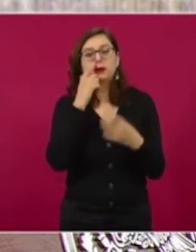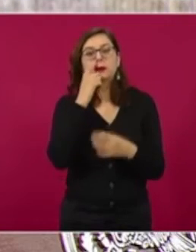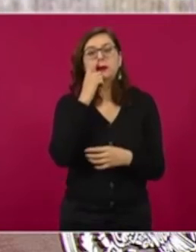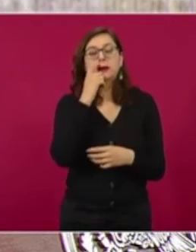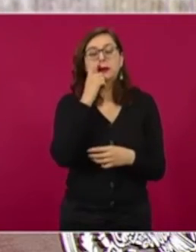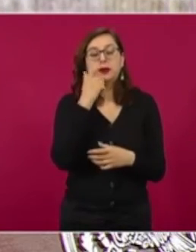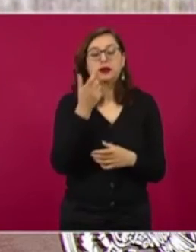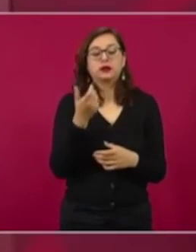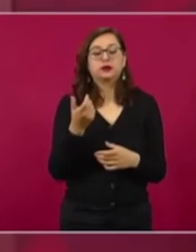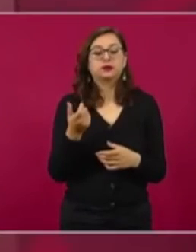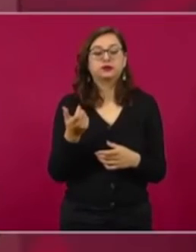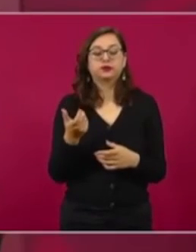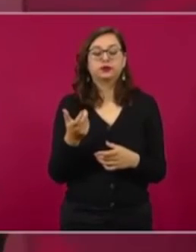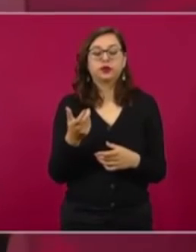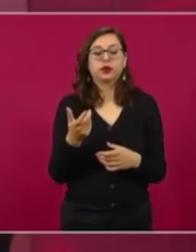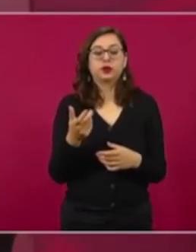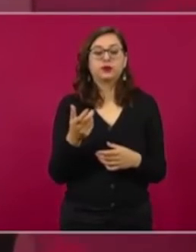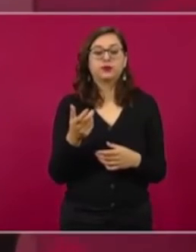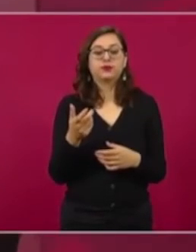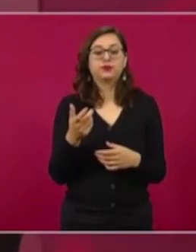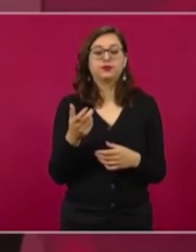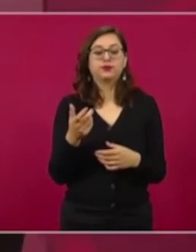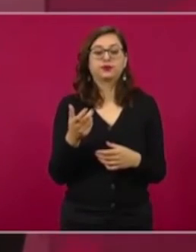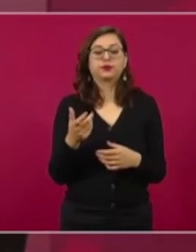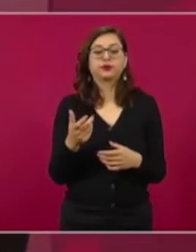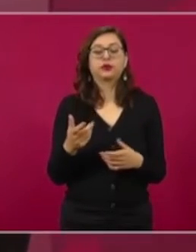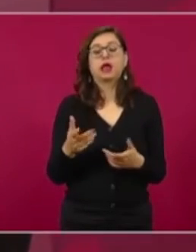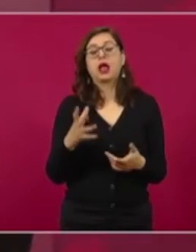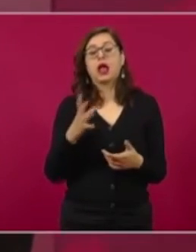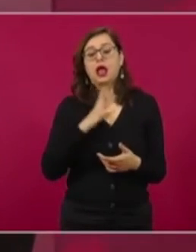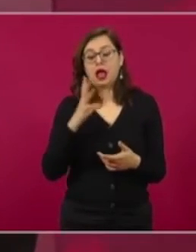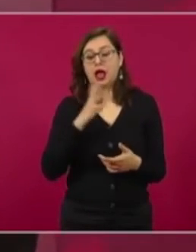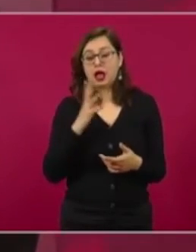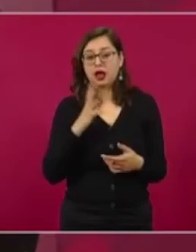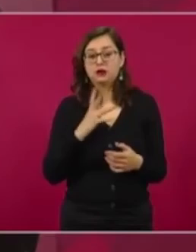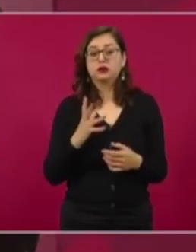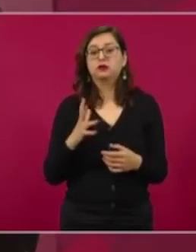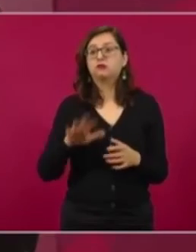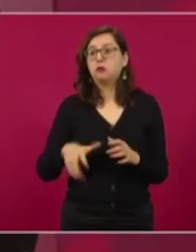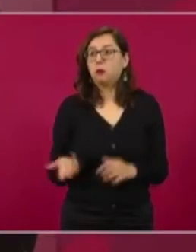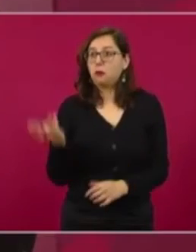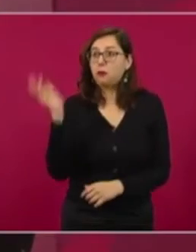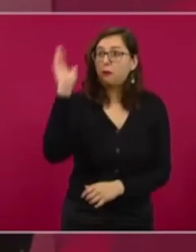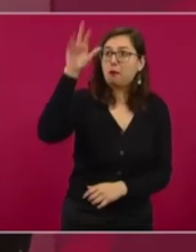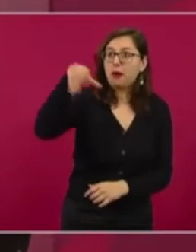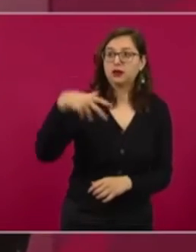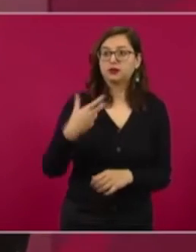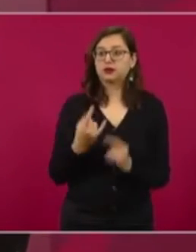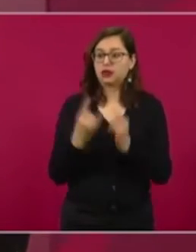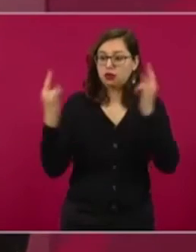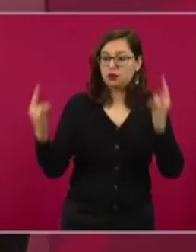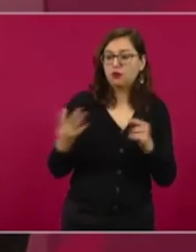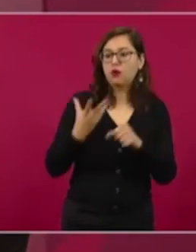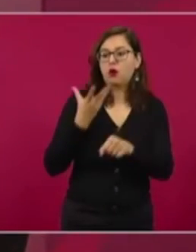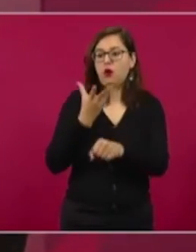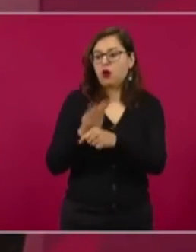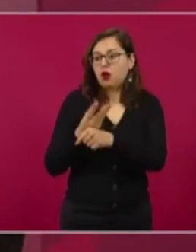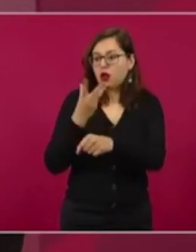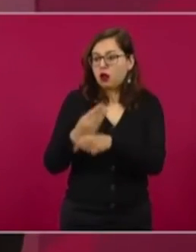cuántas canchas de básquetbol se han construido, estadios